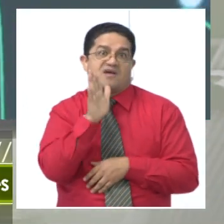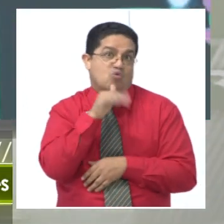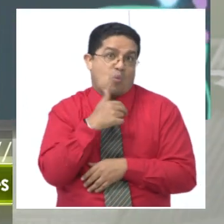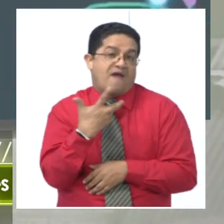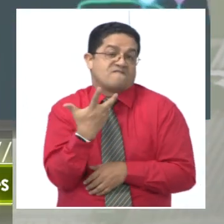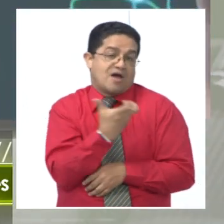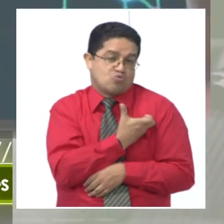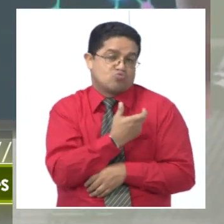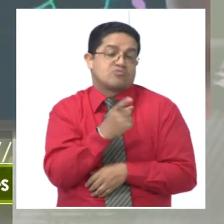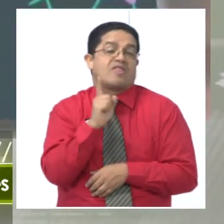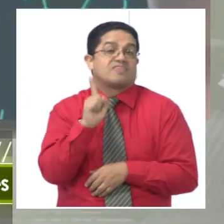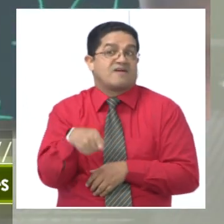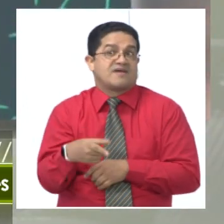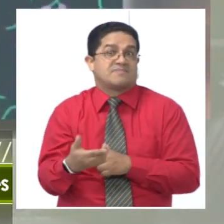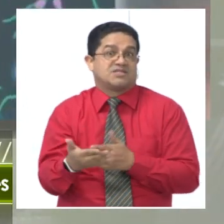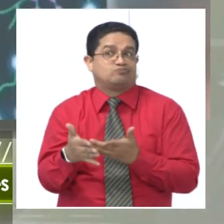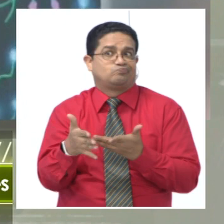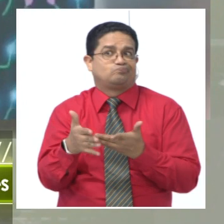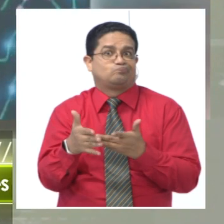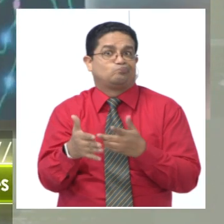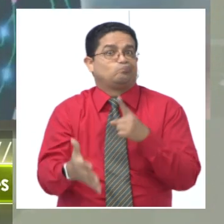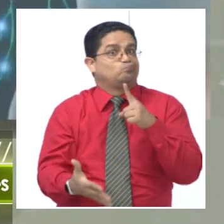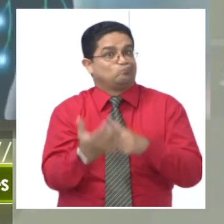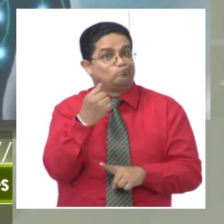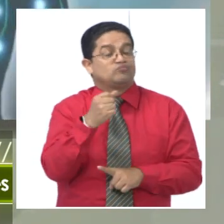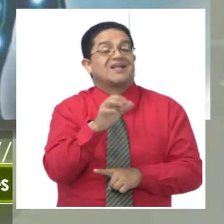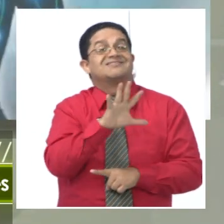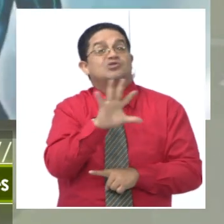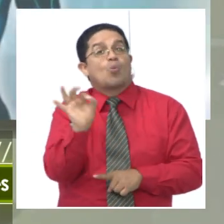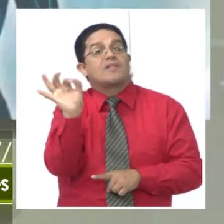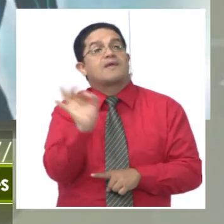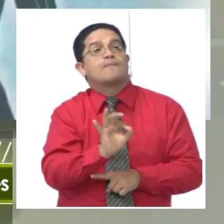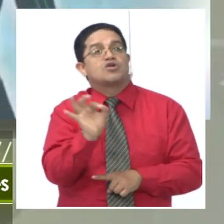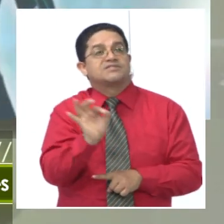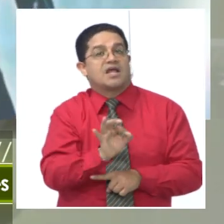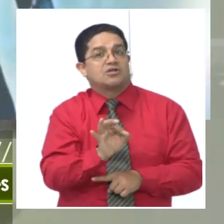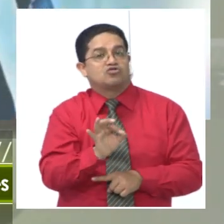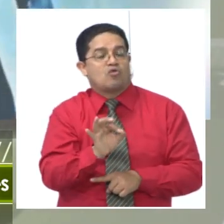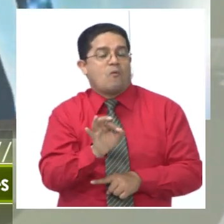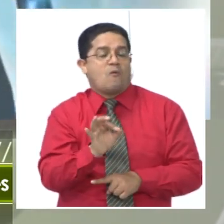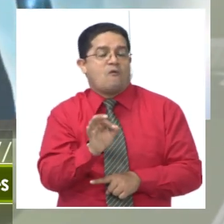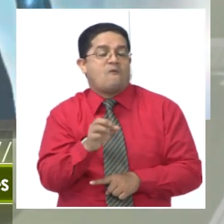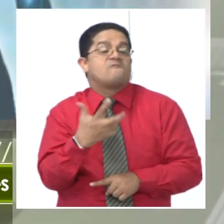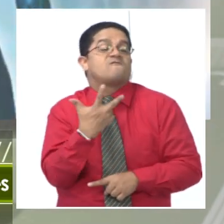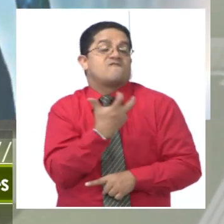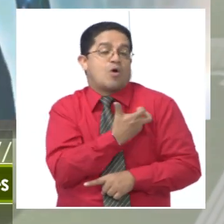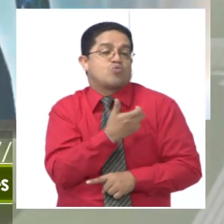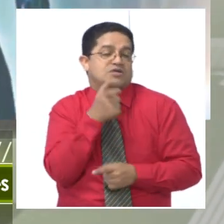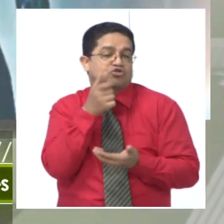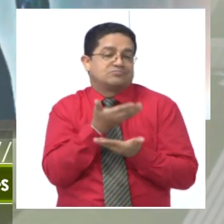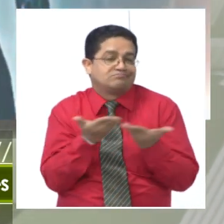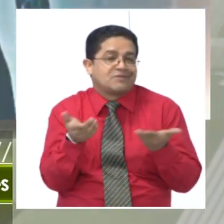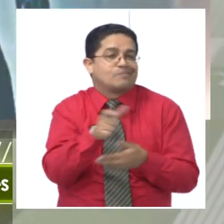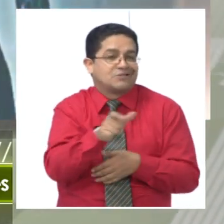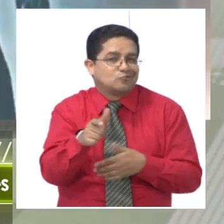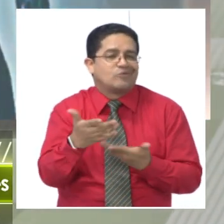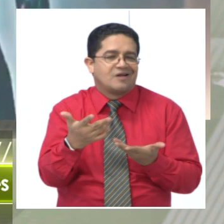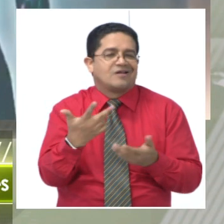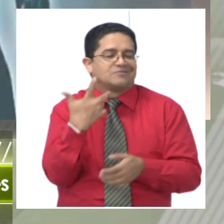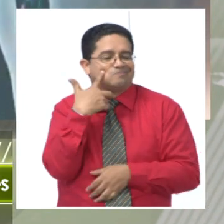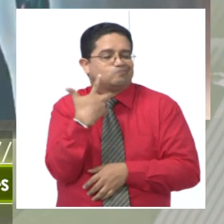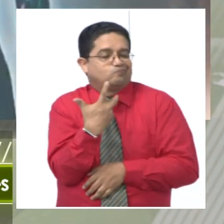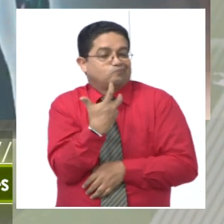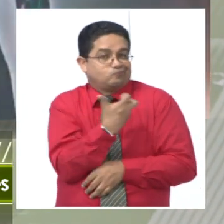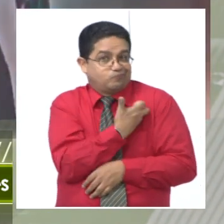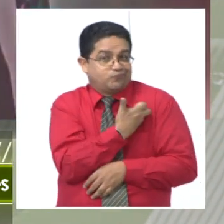deberíamos lograr por lo menos un 50% de vacunación para pensar a hablar de inmunidad de rebaño, es decir, que esa inmunidad del vacunado